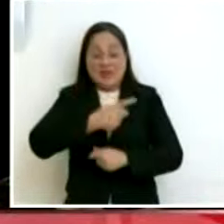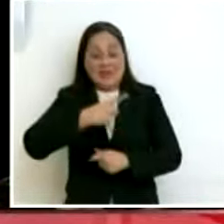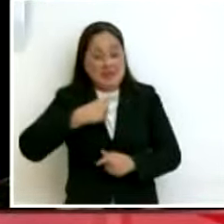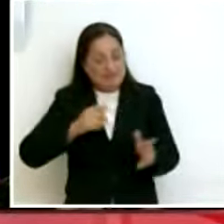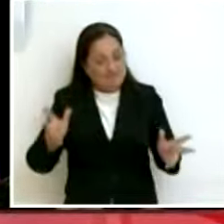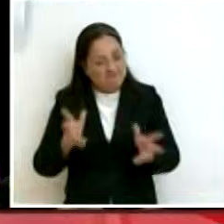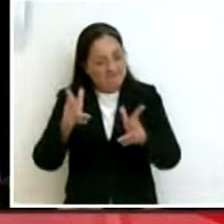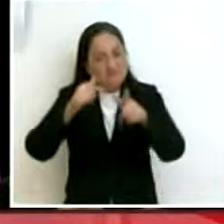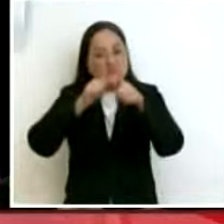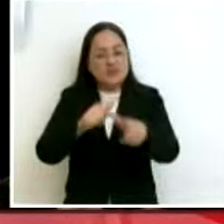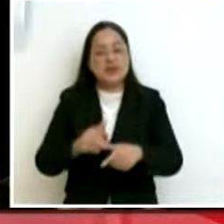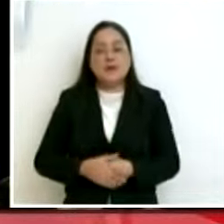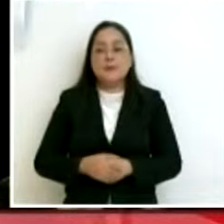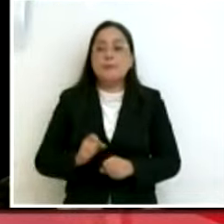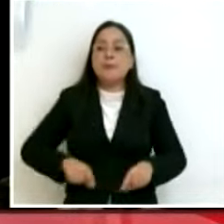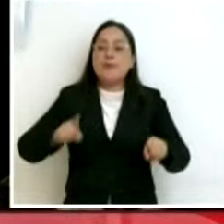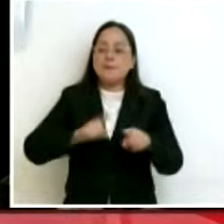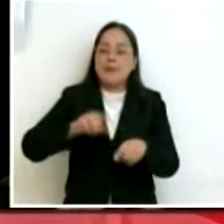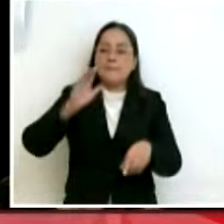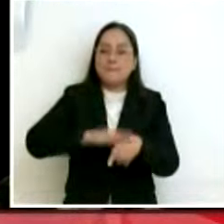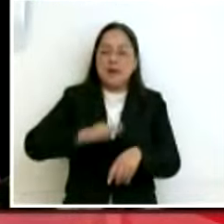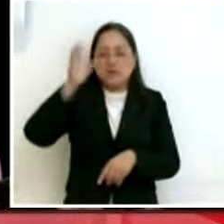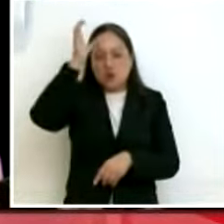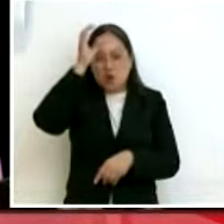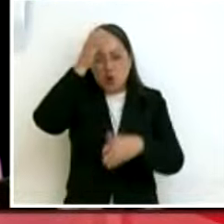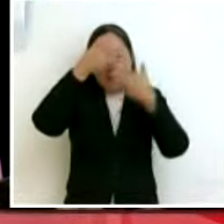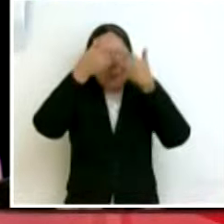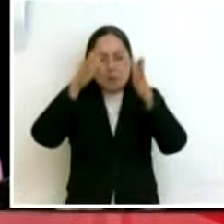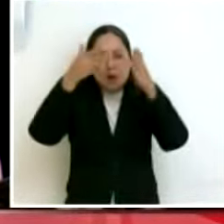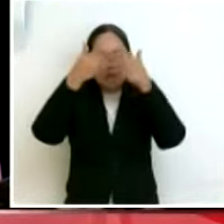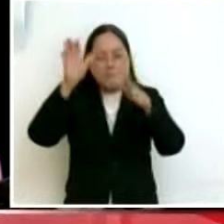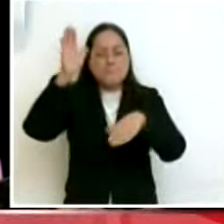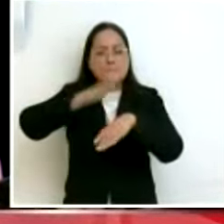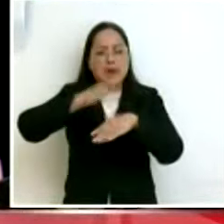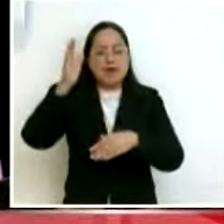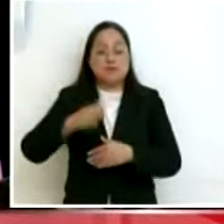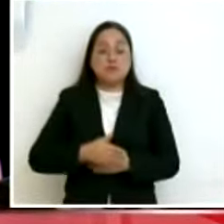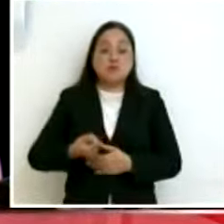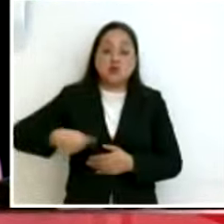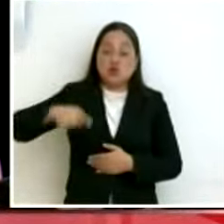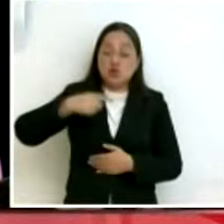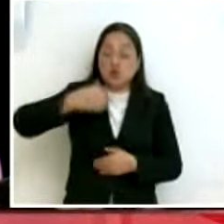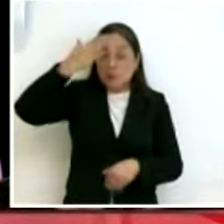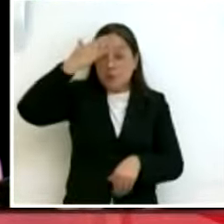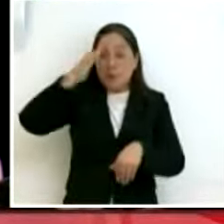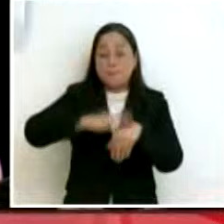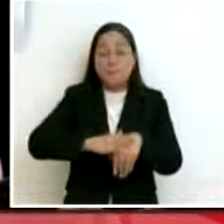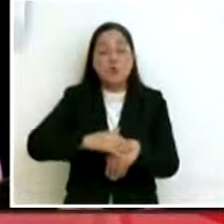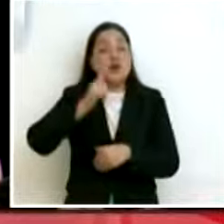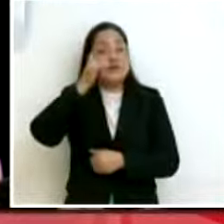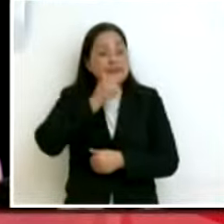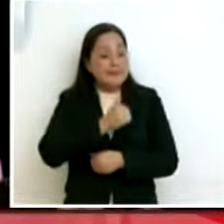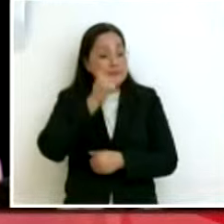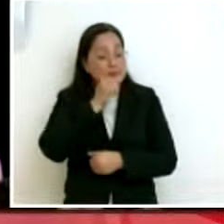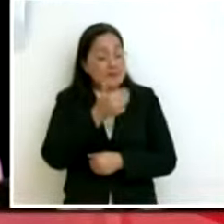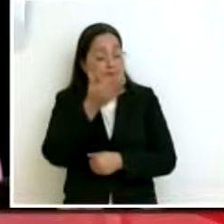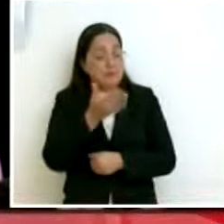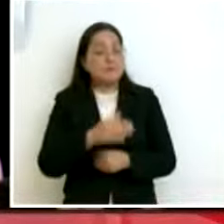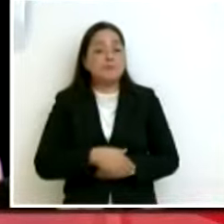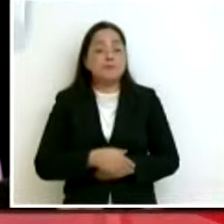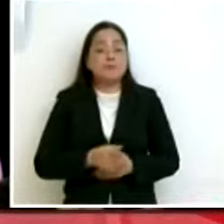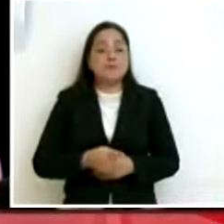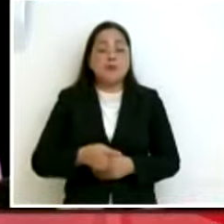y profundizando la revolución de las conciencias, sin olvidar nunca, nunca, porque todavía habremos de